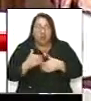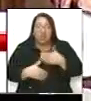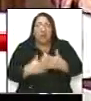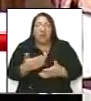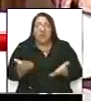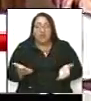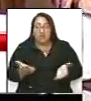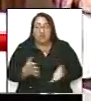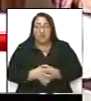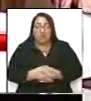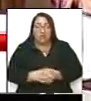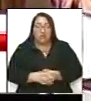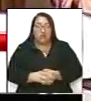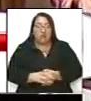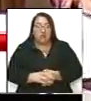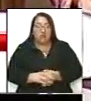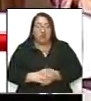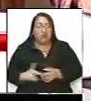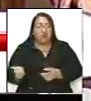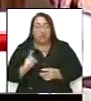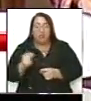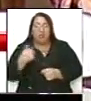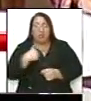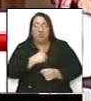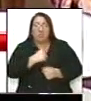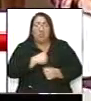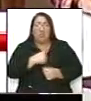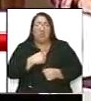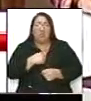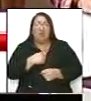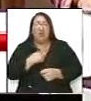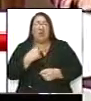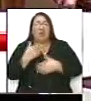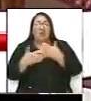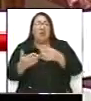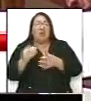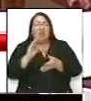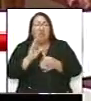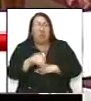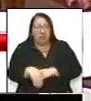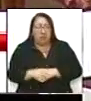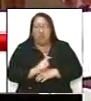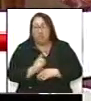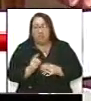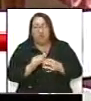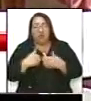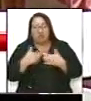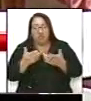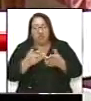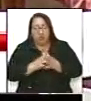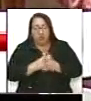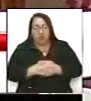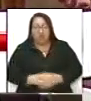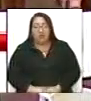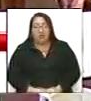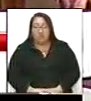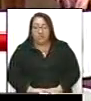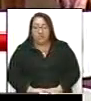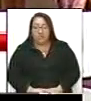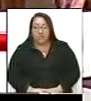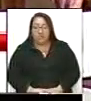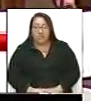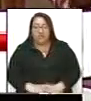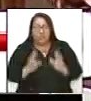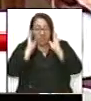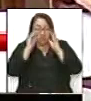avanzando. No boicoteemos nosotros mismos el avance de esta reforma. Les pido, por lo tanto, que ahora concentremos